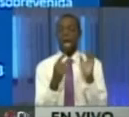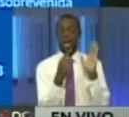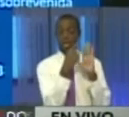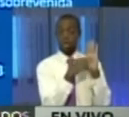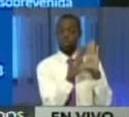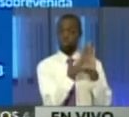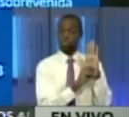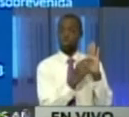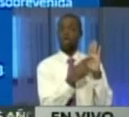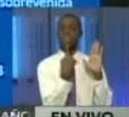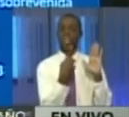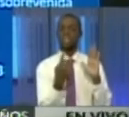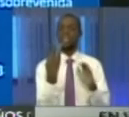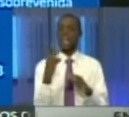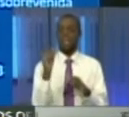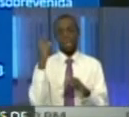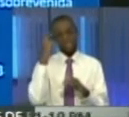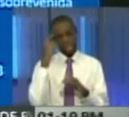días.